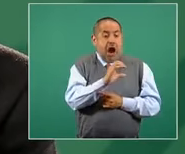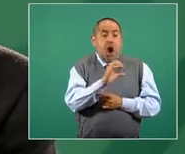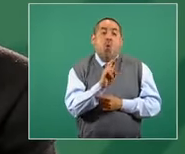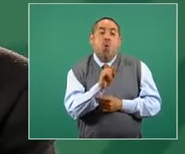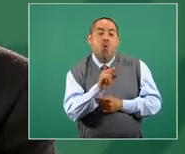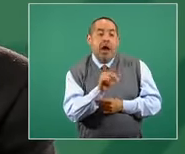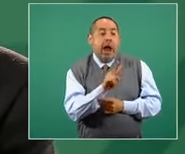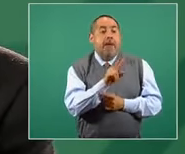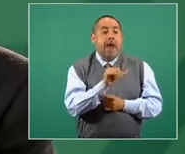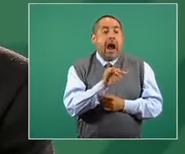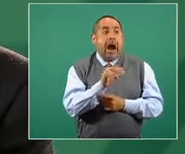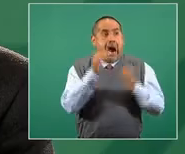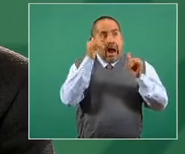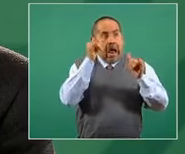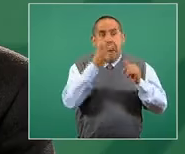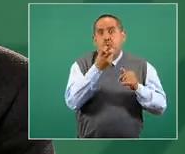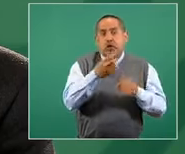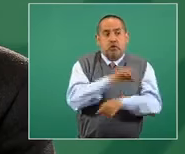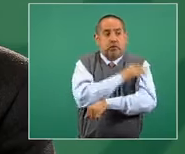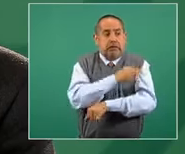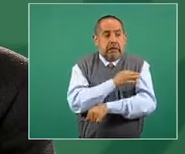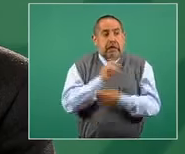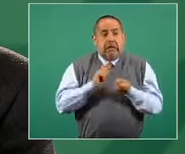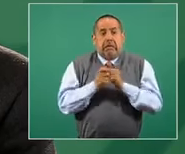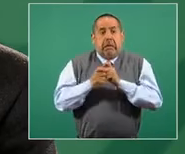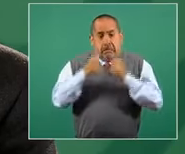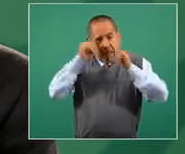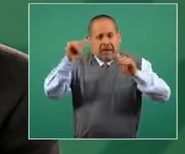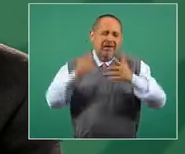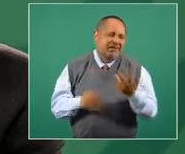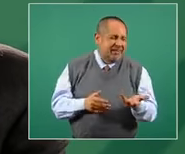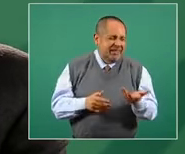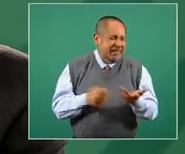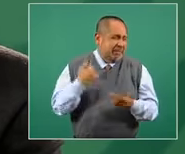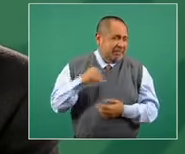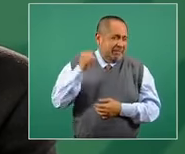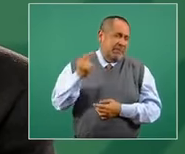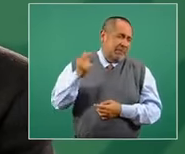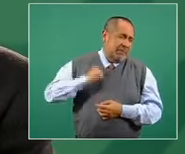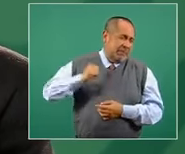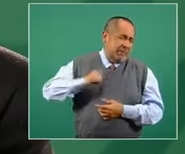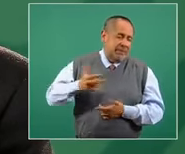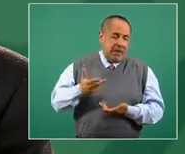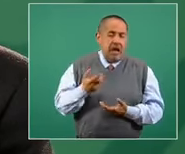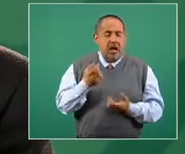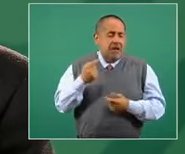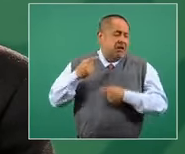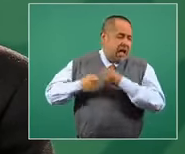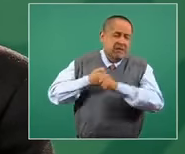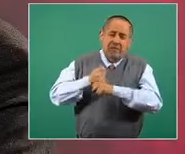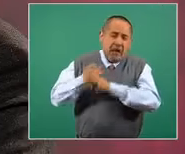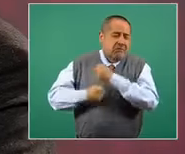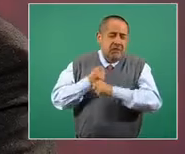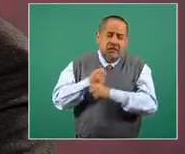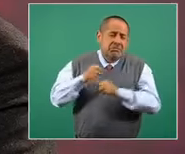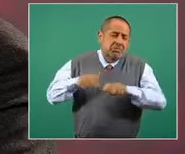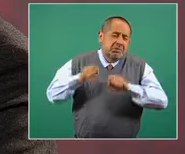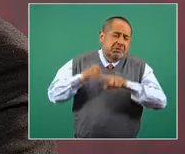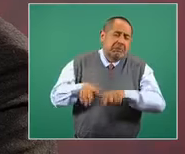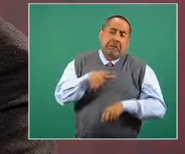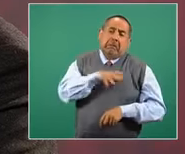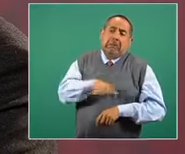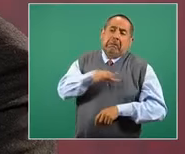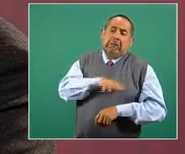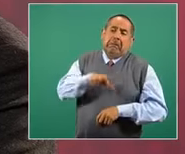realmente fantasiosas. Entonces, parte de las fobias o de los rechazos de las posturas